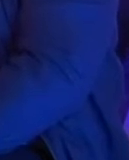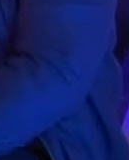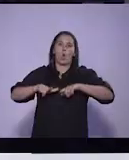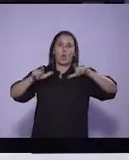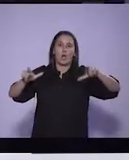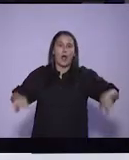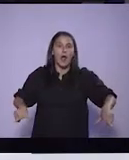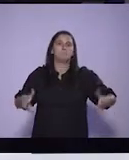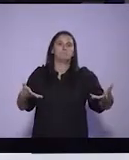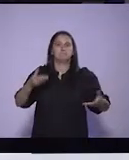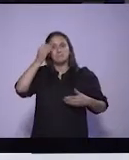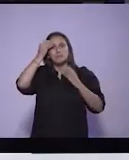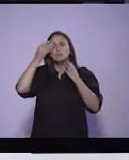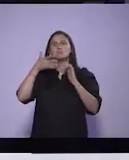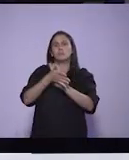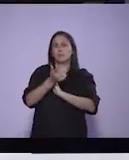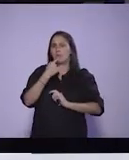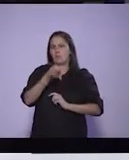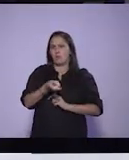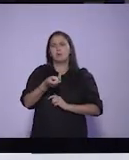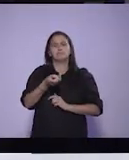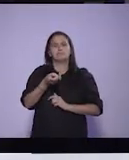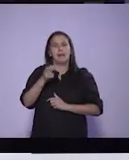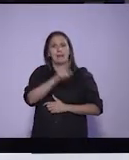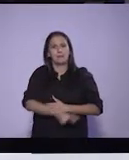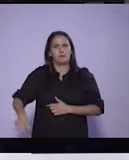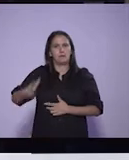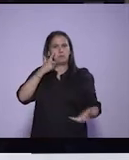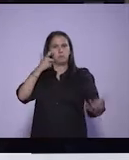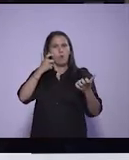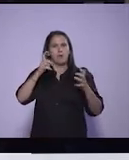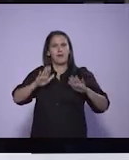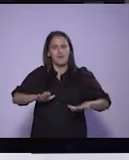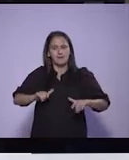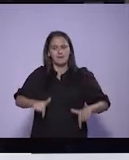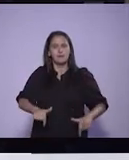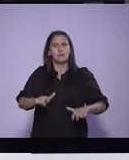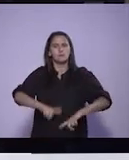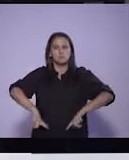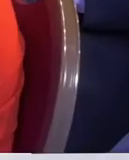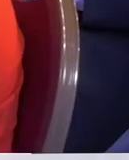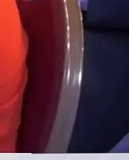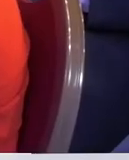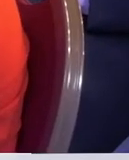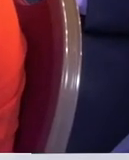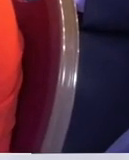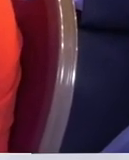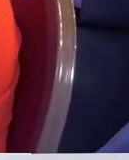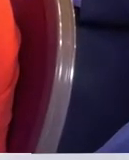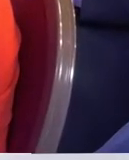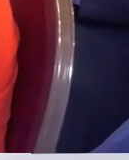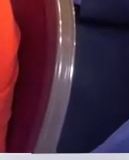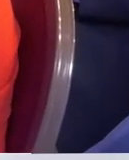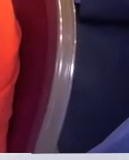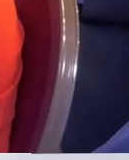Eu quero comenzar agradecendo á ministra de Turismo e ao secretario de Estado que teñan